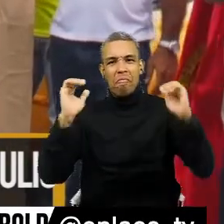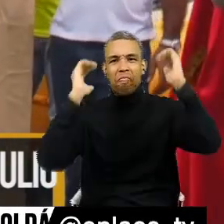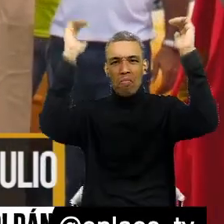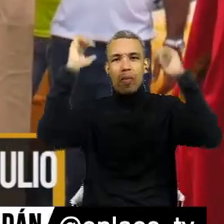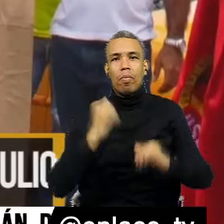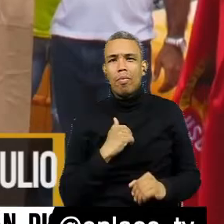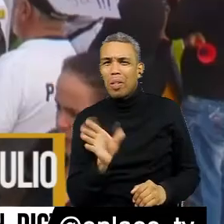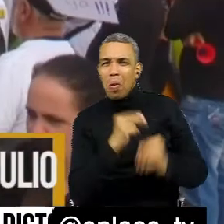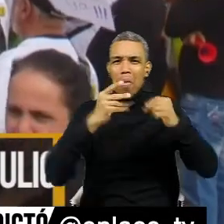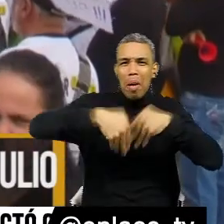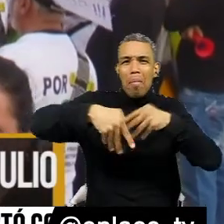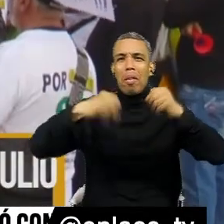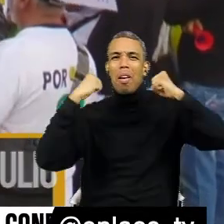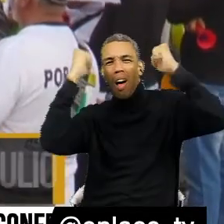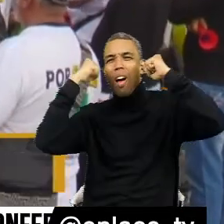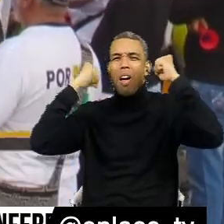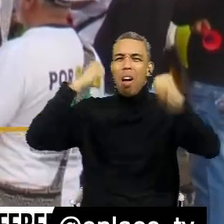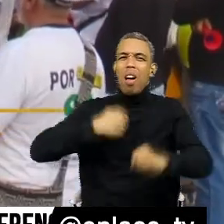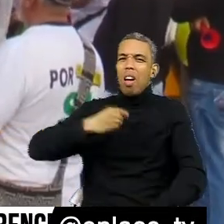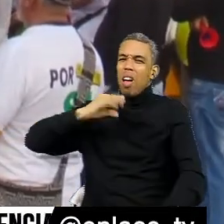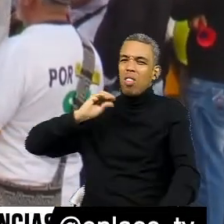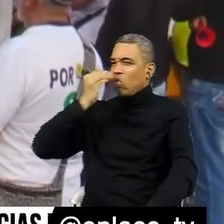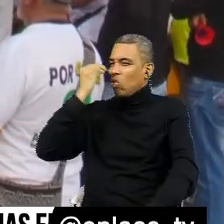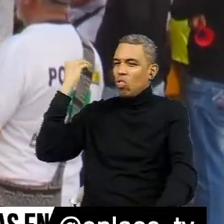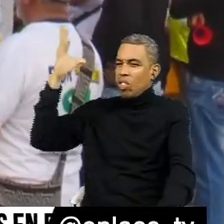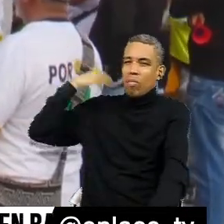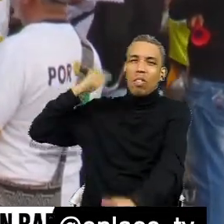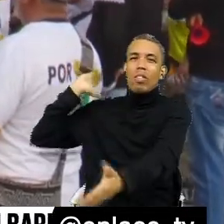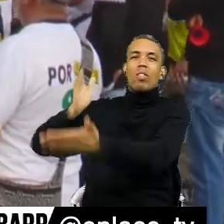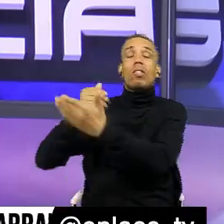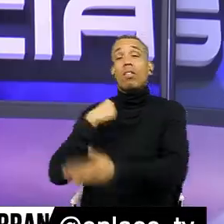Santos, terminó esta jornada que se desarrolló en completa normalidad.